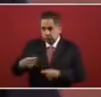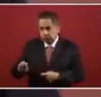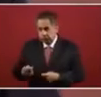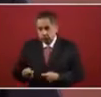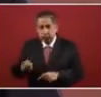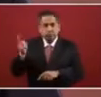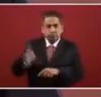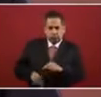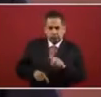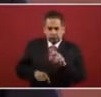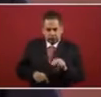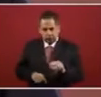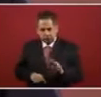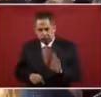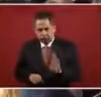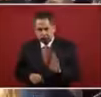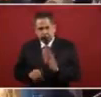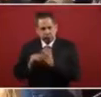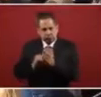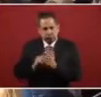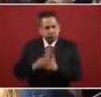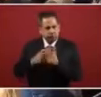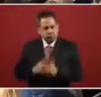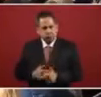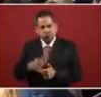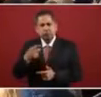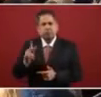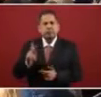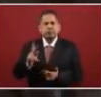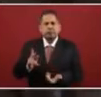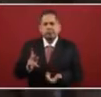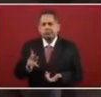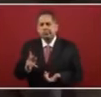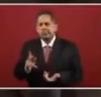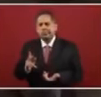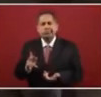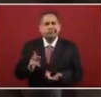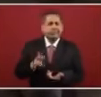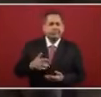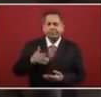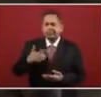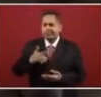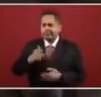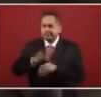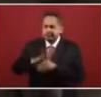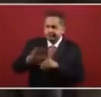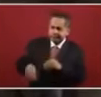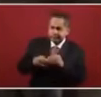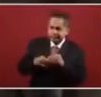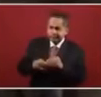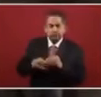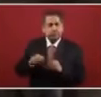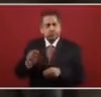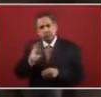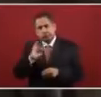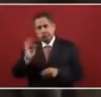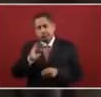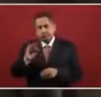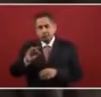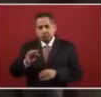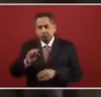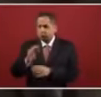quiten, digamos, que se mantengan todos, pero que tengan incentivos adicionales los chicos que en